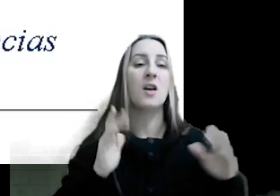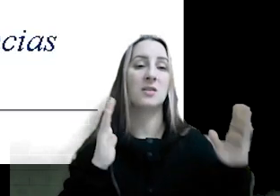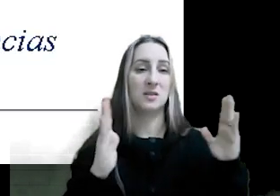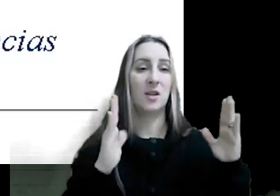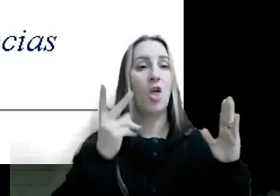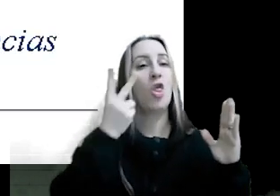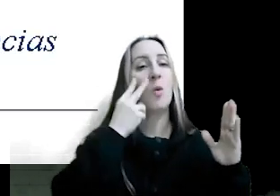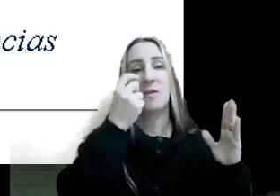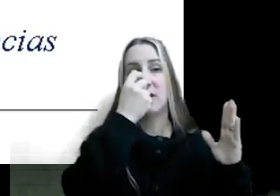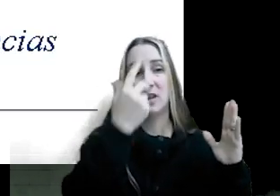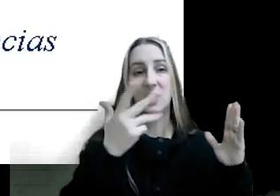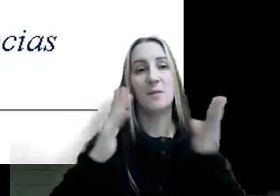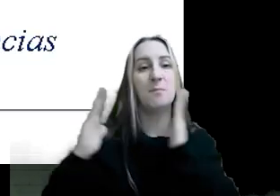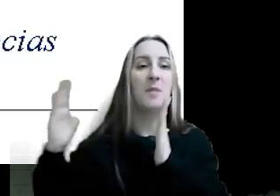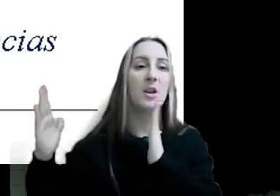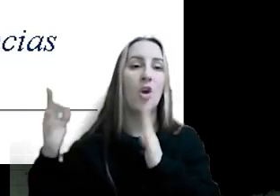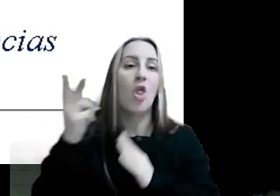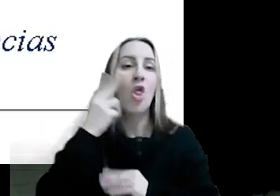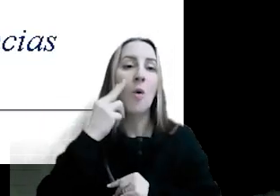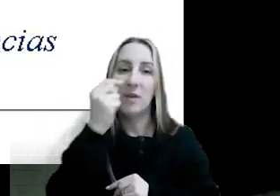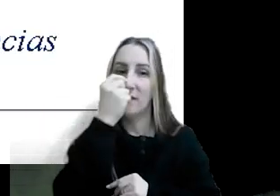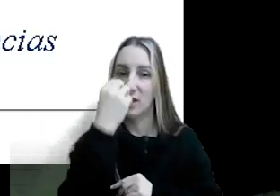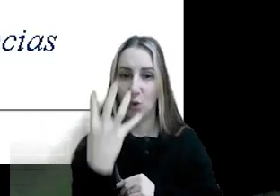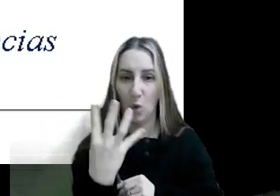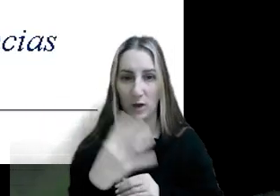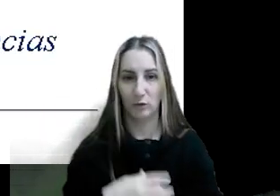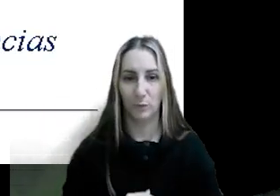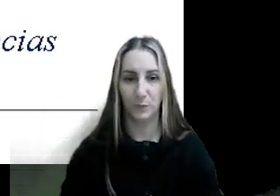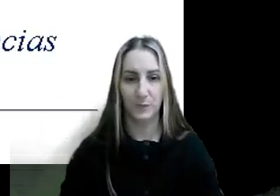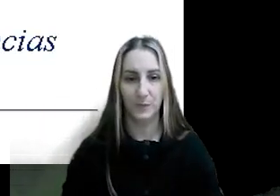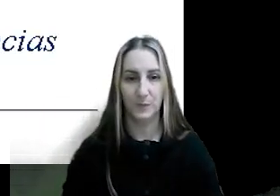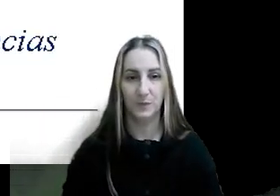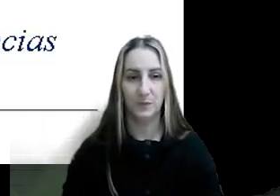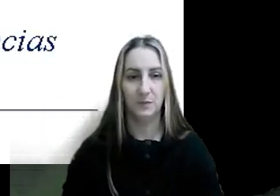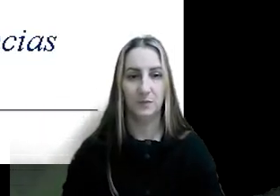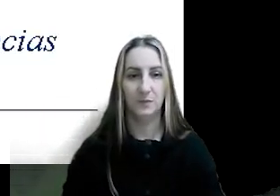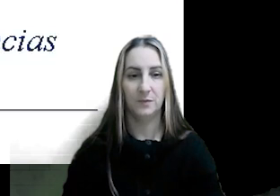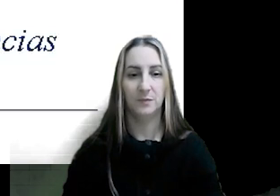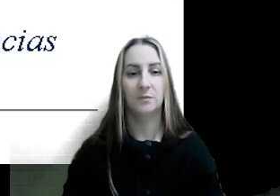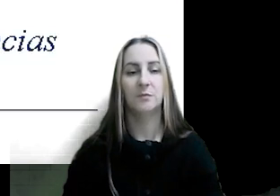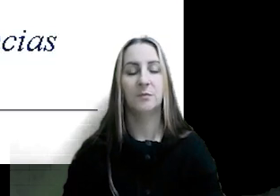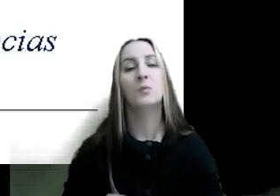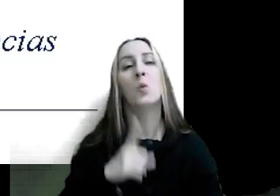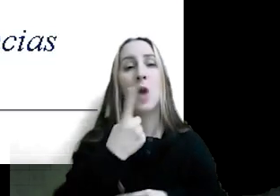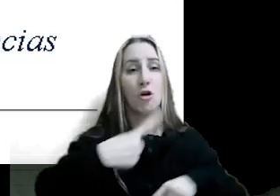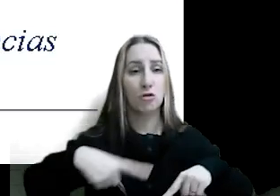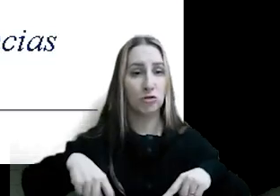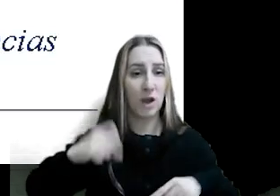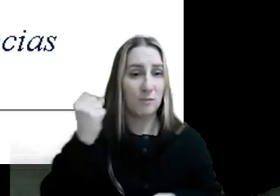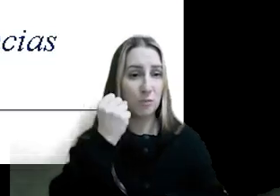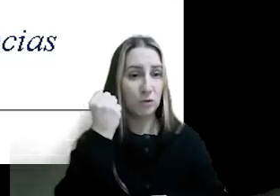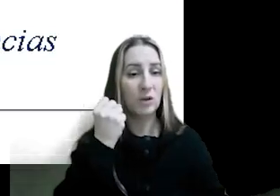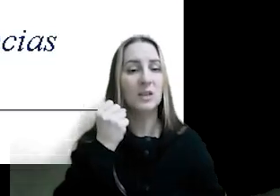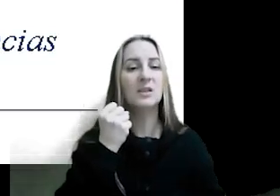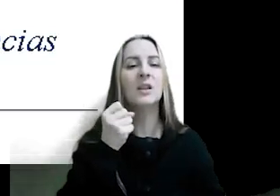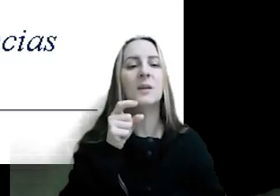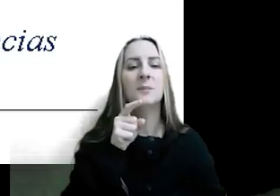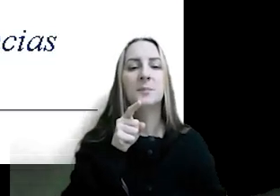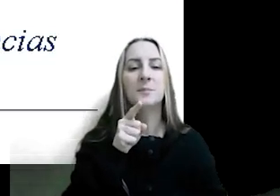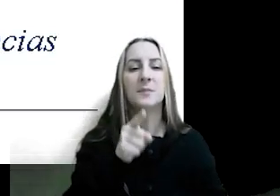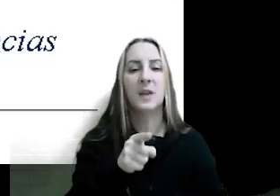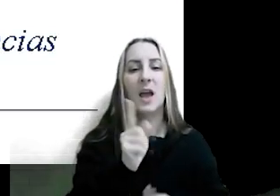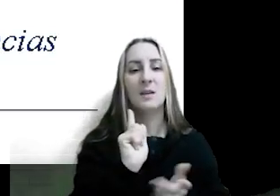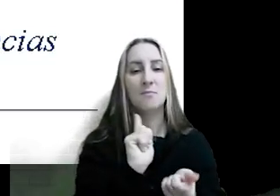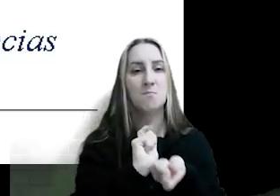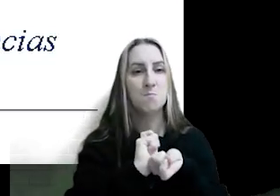2023 y el periodo 2024. En una cuestión no menor, se modifica y